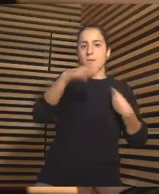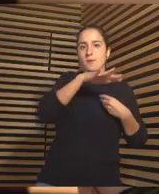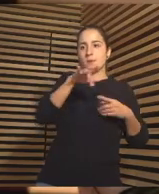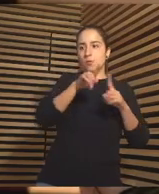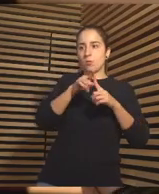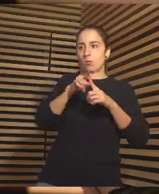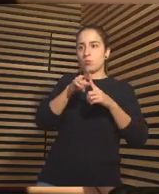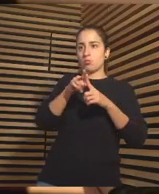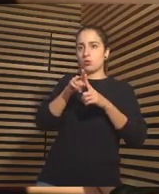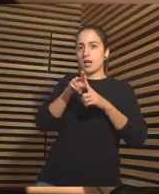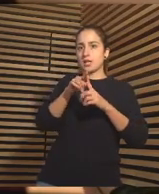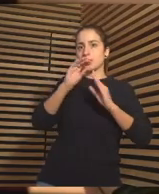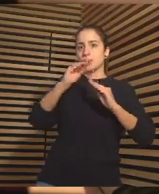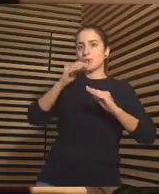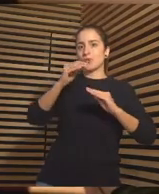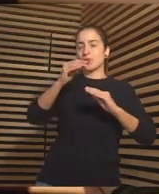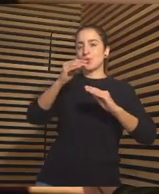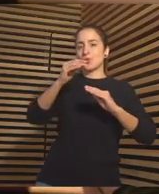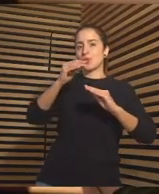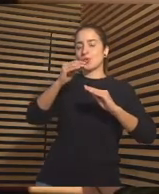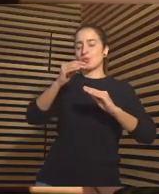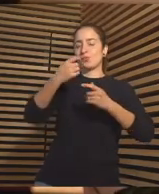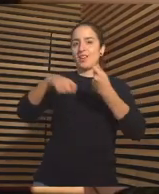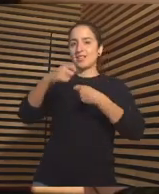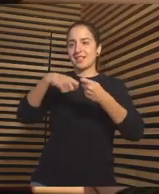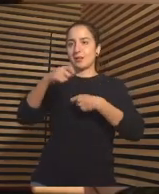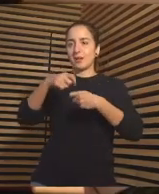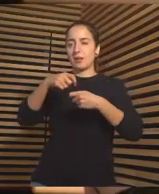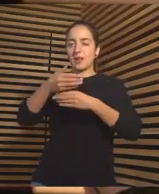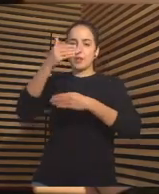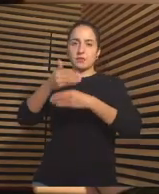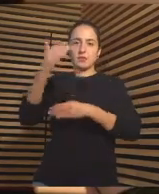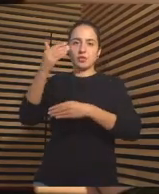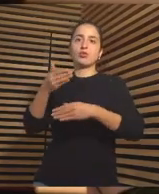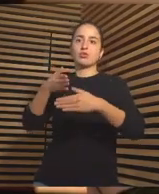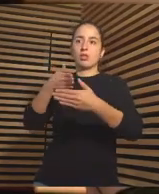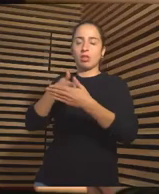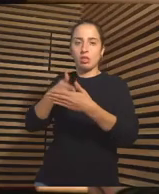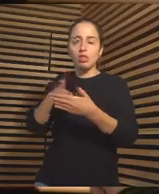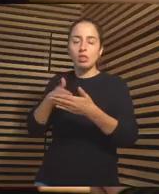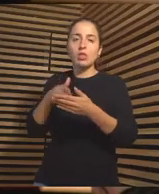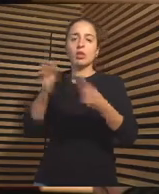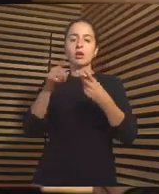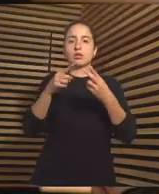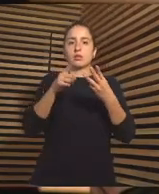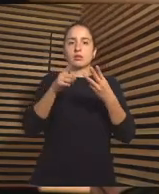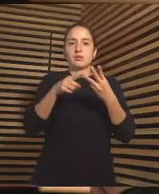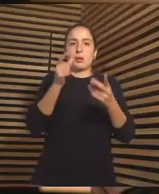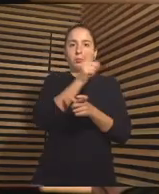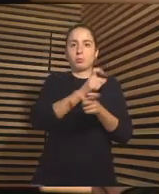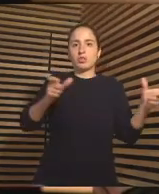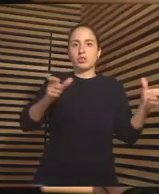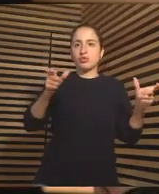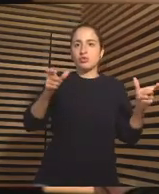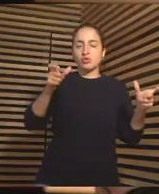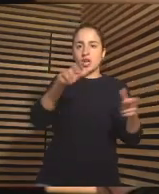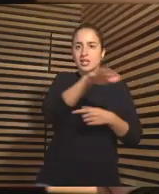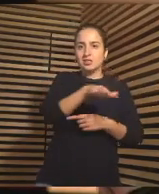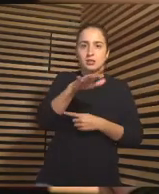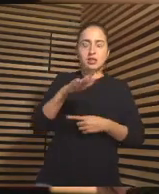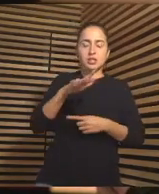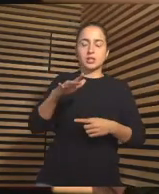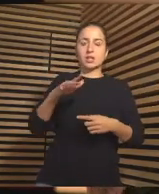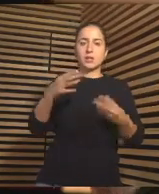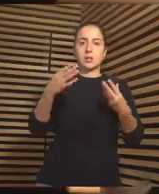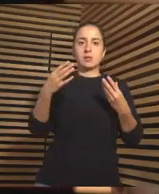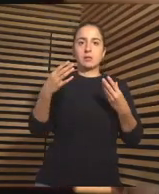sus propios establecimientos. Me decían que la gente se estaba yendo de los barrios porque no aguantaban ese nivel de ruido, esa forma de vivir,